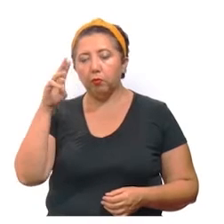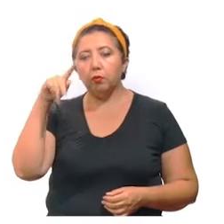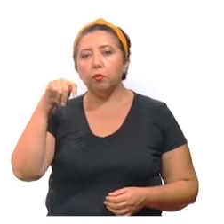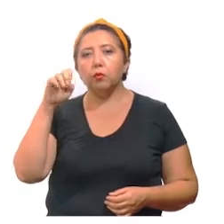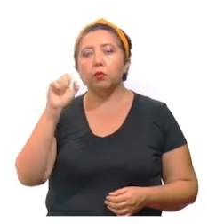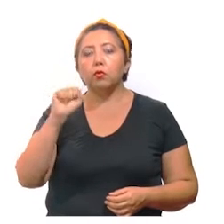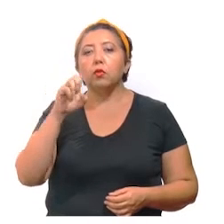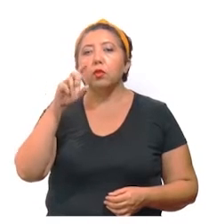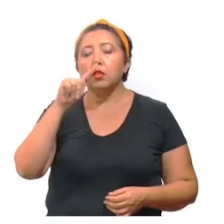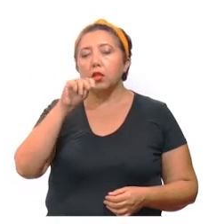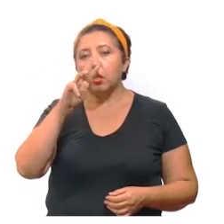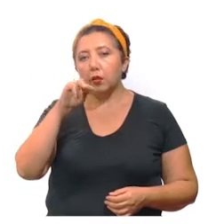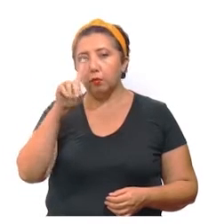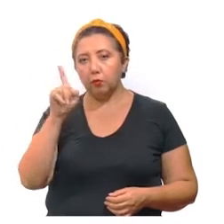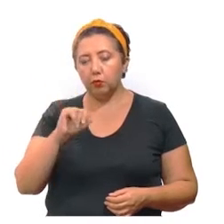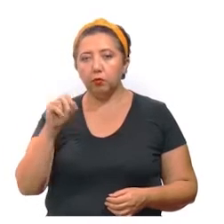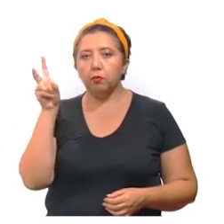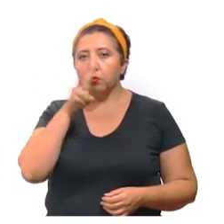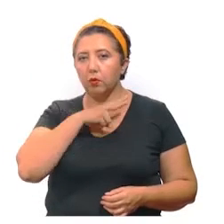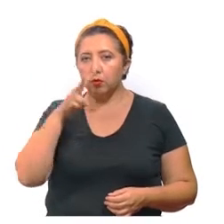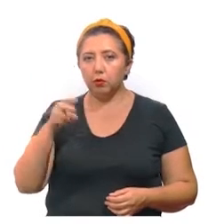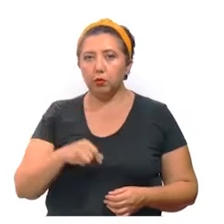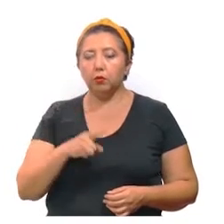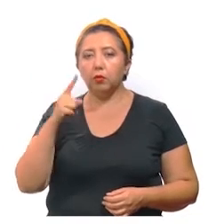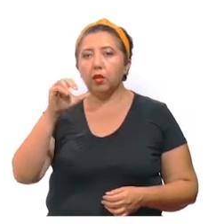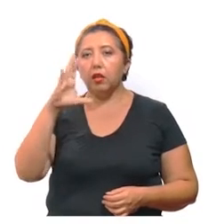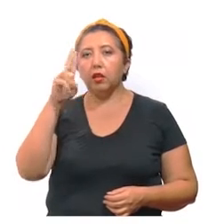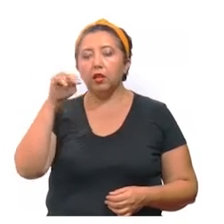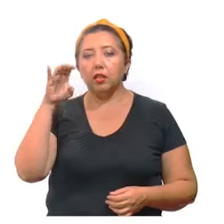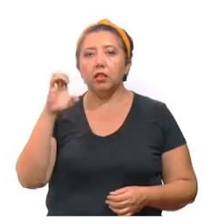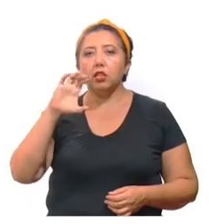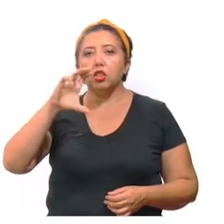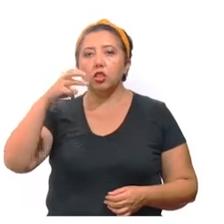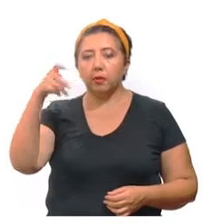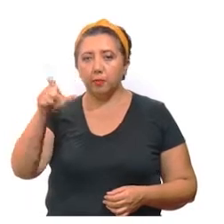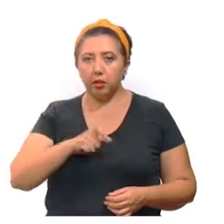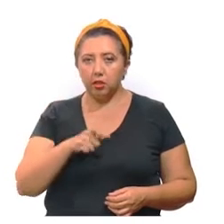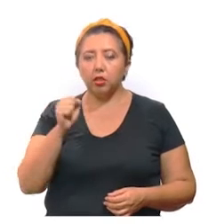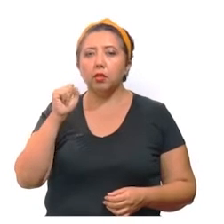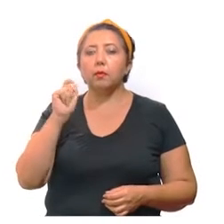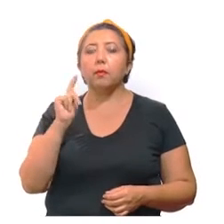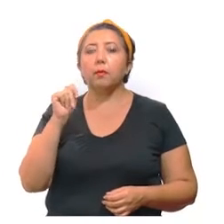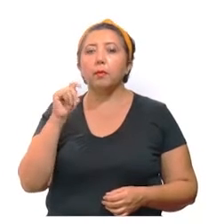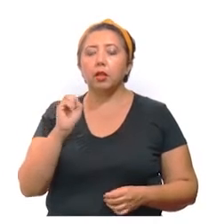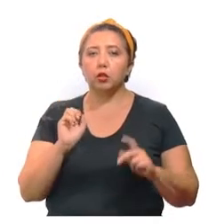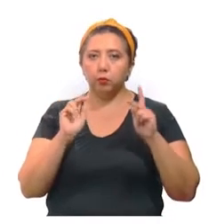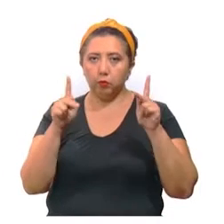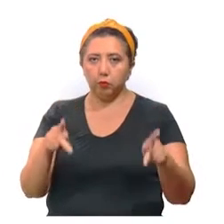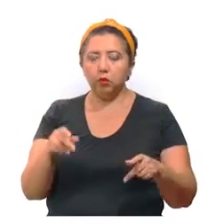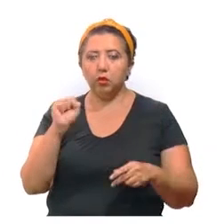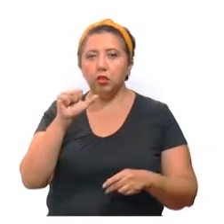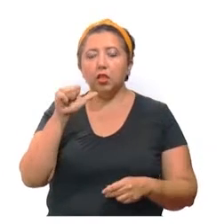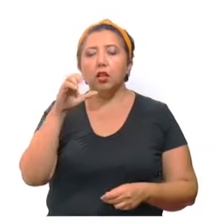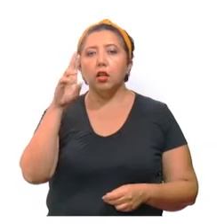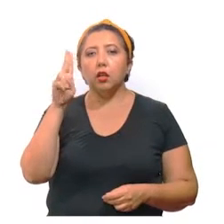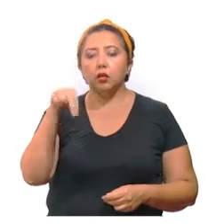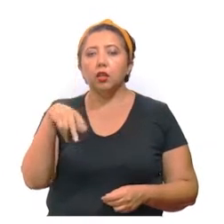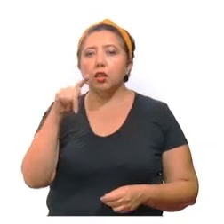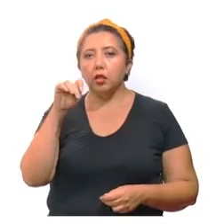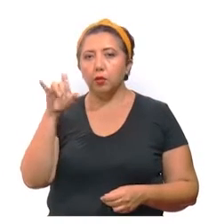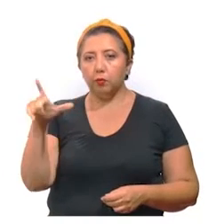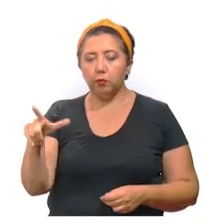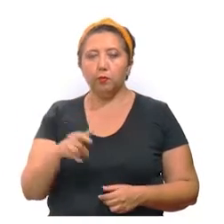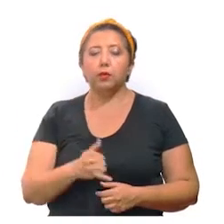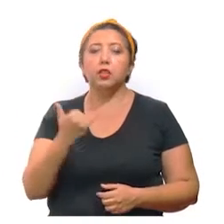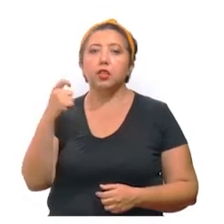Muna, Temozón, Tinún y Valladolid, y 1 en Acanqué, Chemash, Peto, Progreso, Zacalum, Suquilá, Ticul